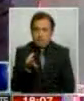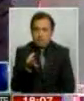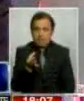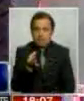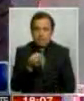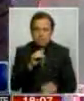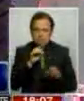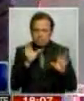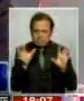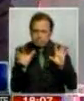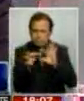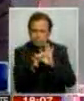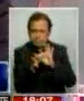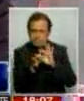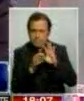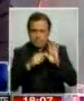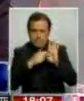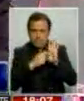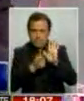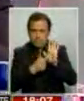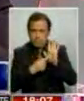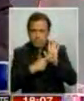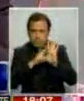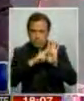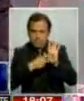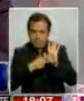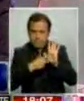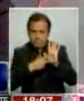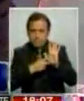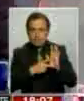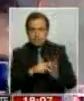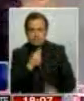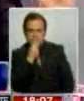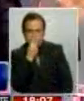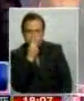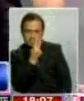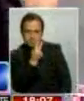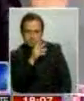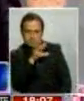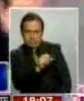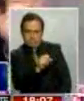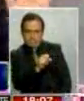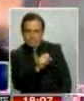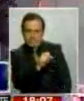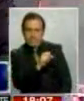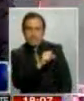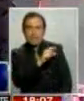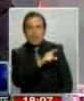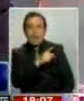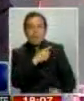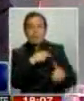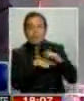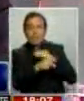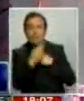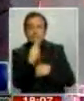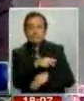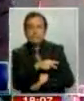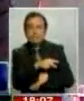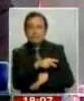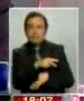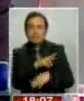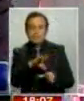reforma tributaria. Las veo más relacionadas, y lo quiero decir directamente, con su proceso eleccionario interno, y estar